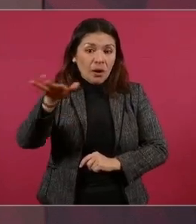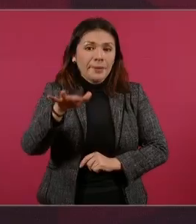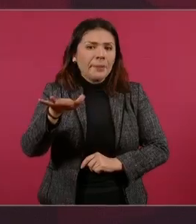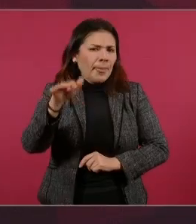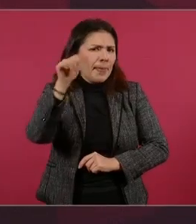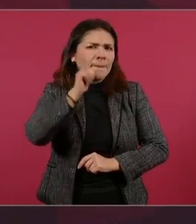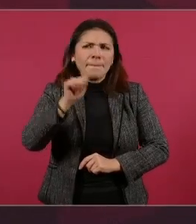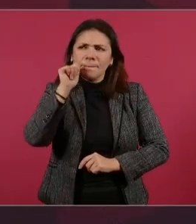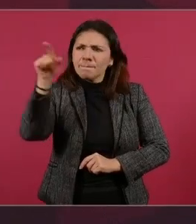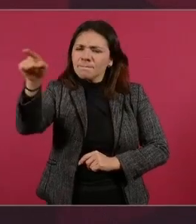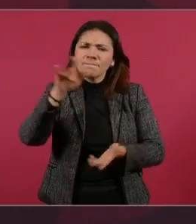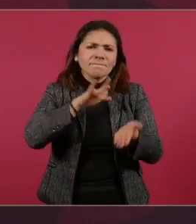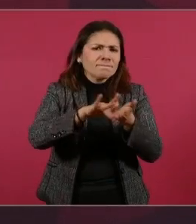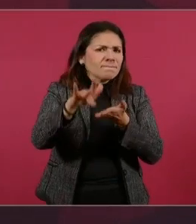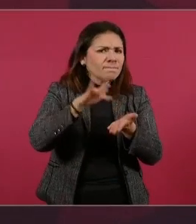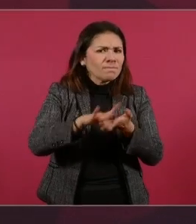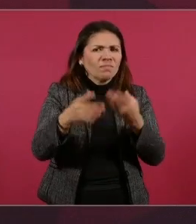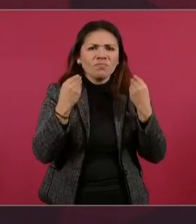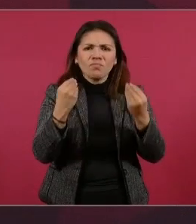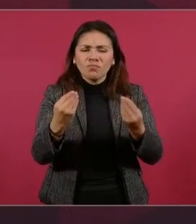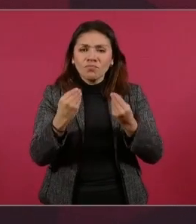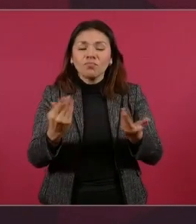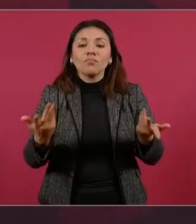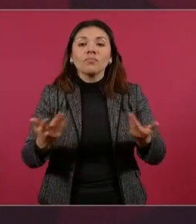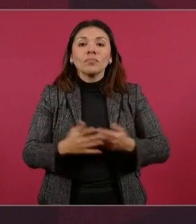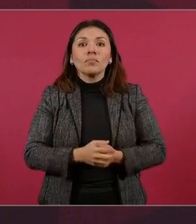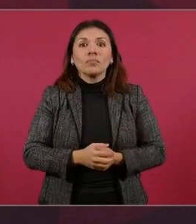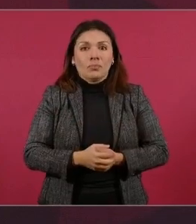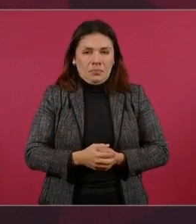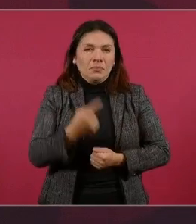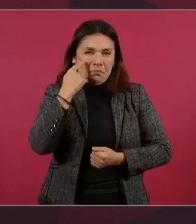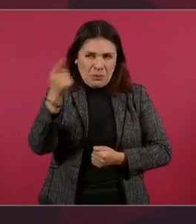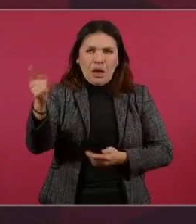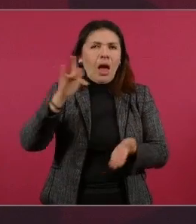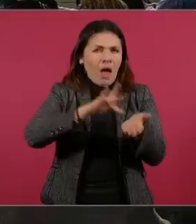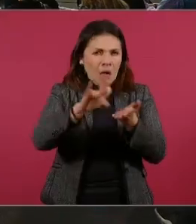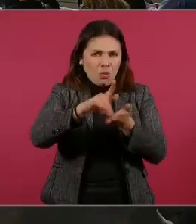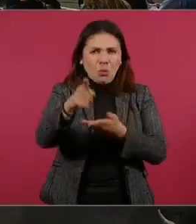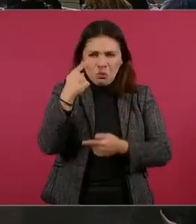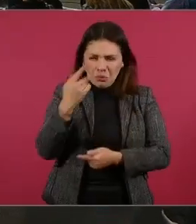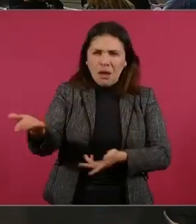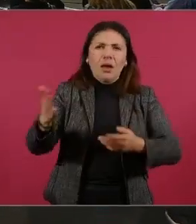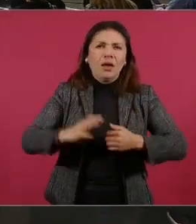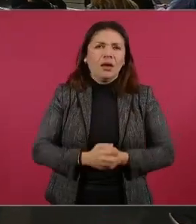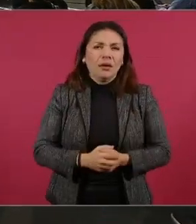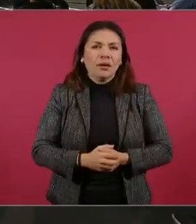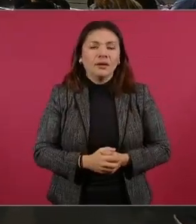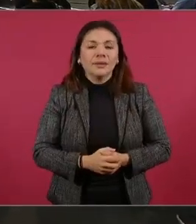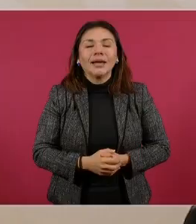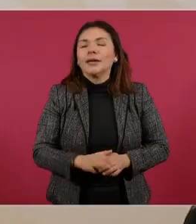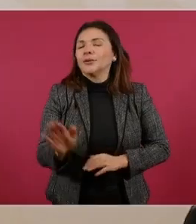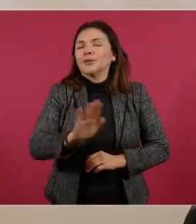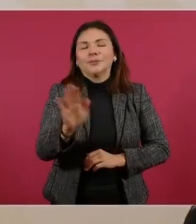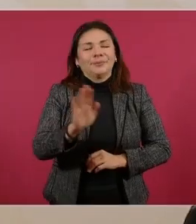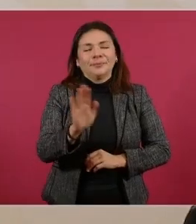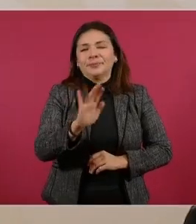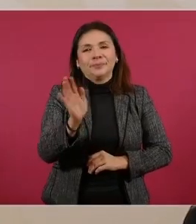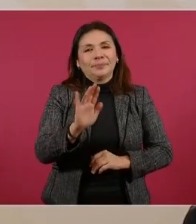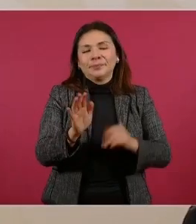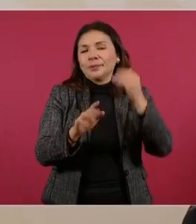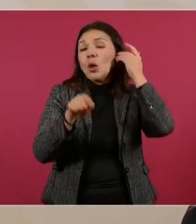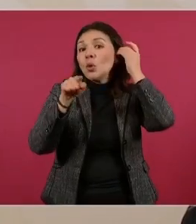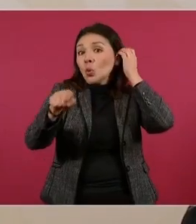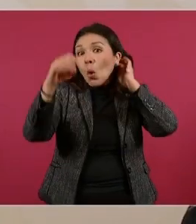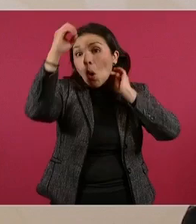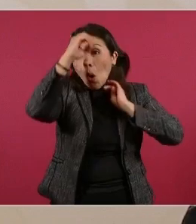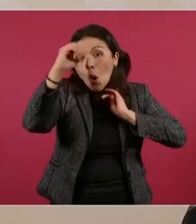siempre nos han apoyado y y vea cómo les paga pues no no no no no así